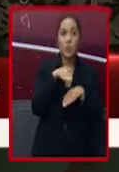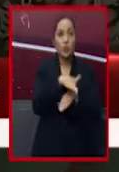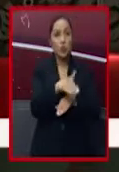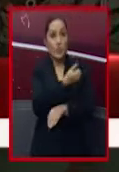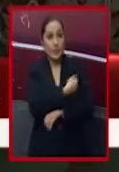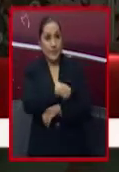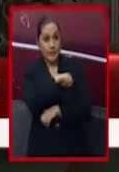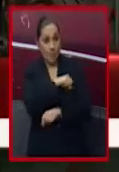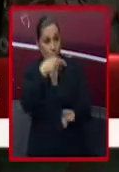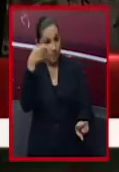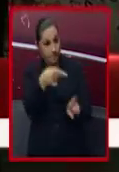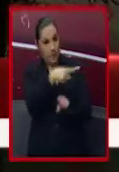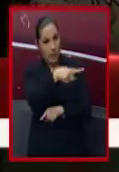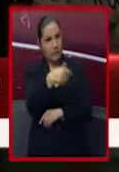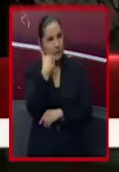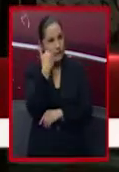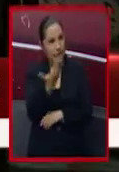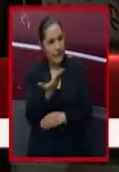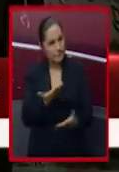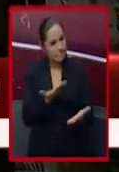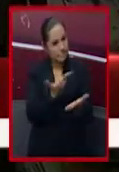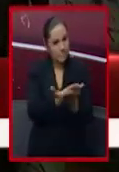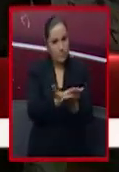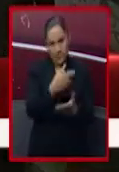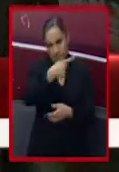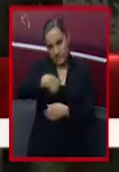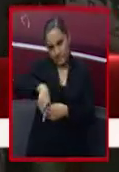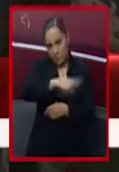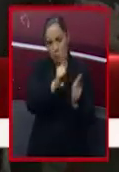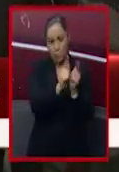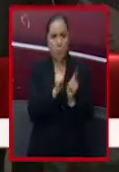la discusión a la Ley General de Salud.